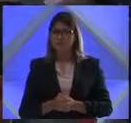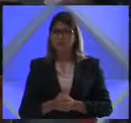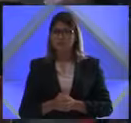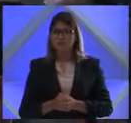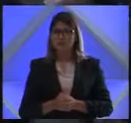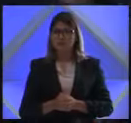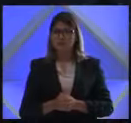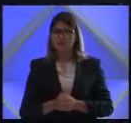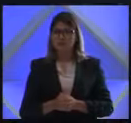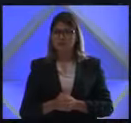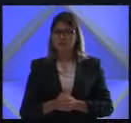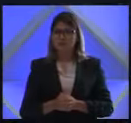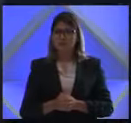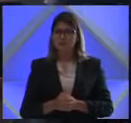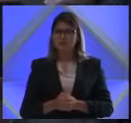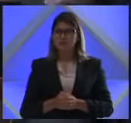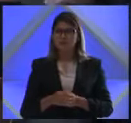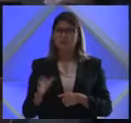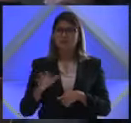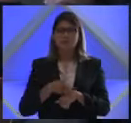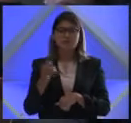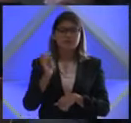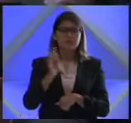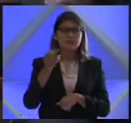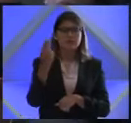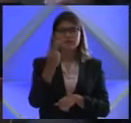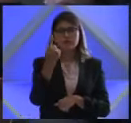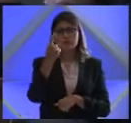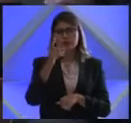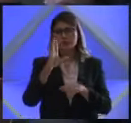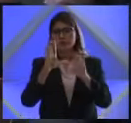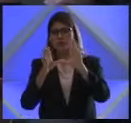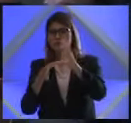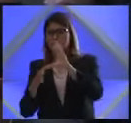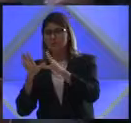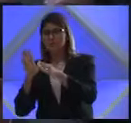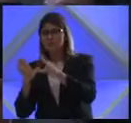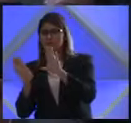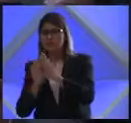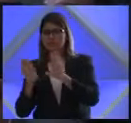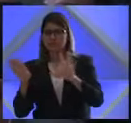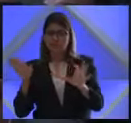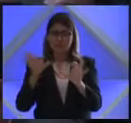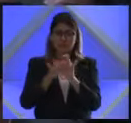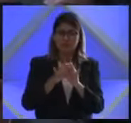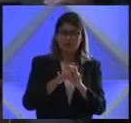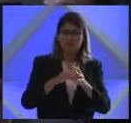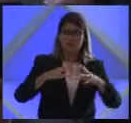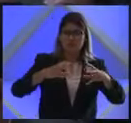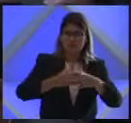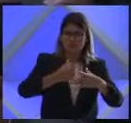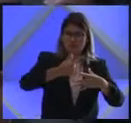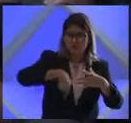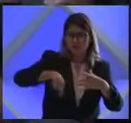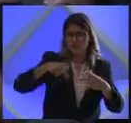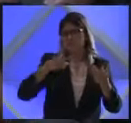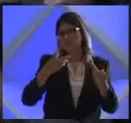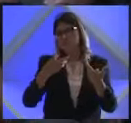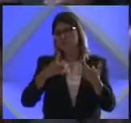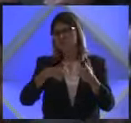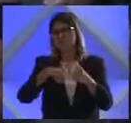este satélite para hacer de colectividad a los pueblos olvidados del país